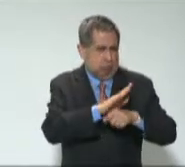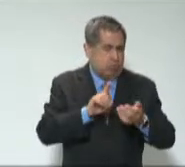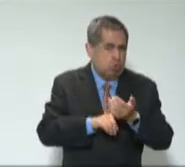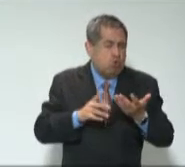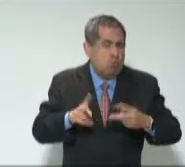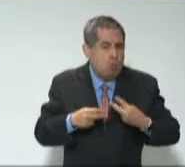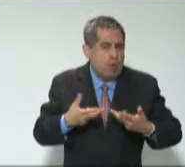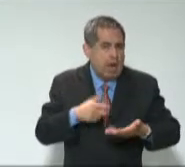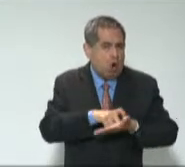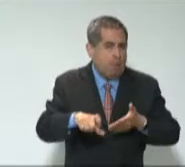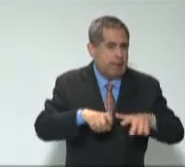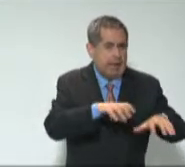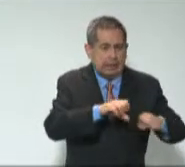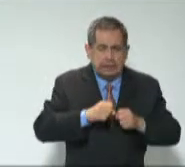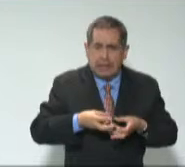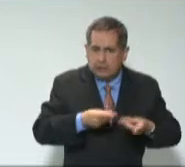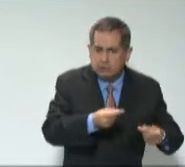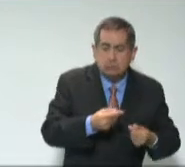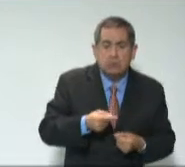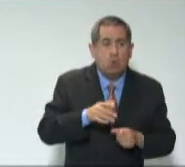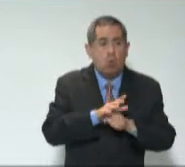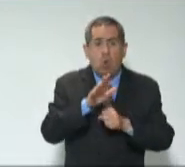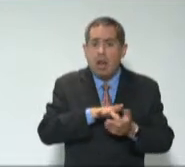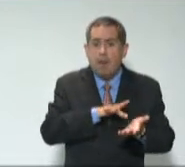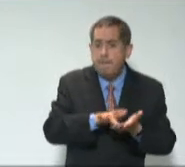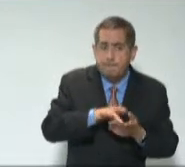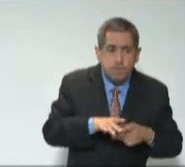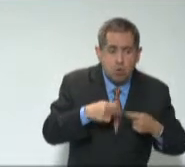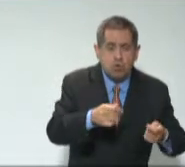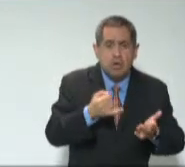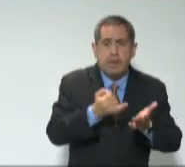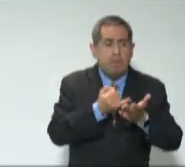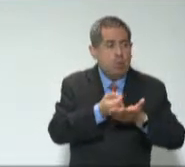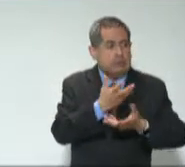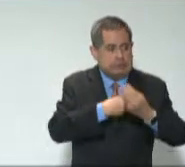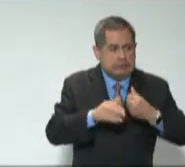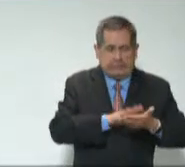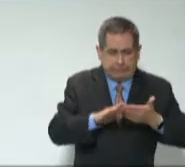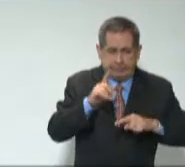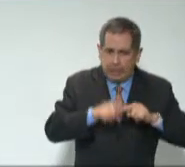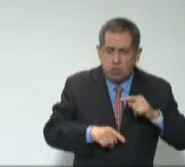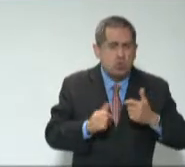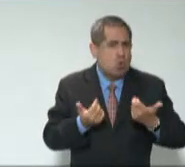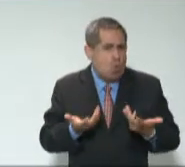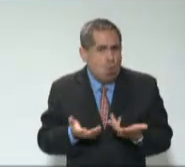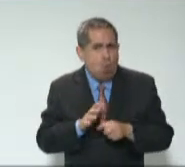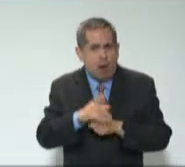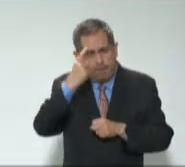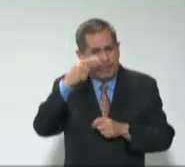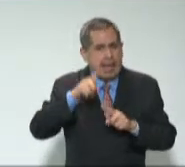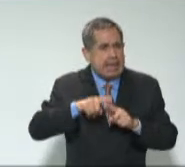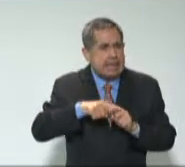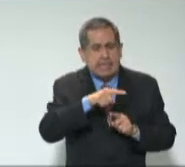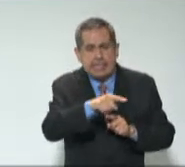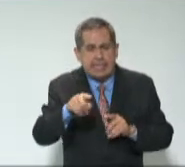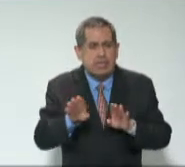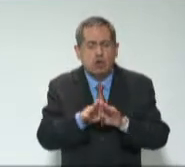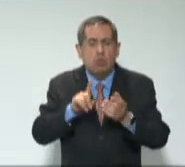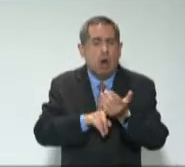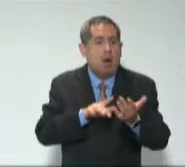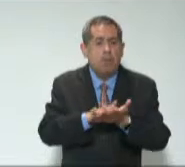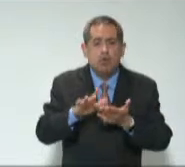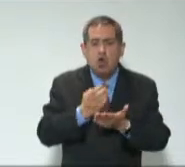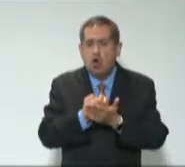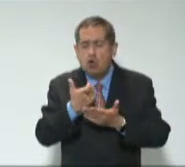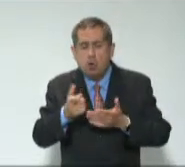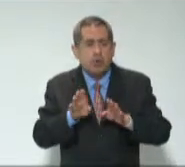efectos económicos de la pandemia los tipos de apoyos Fiscales A quiénes van a van dirigidos los apoyos económicos